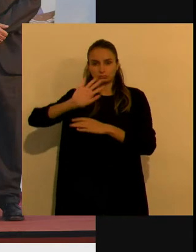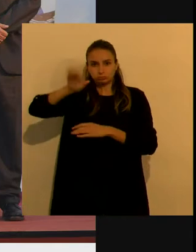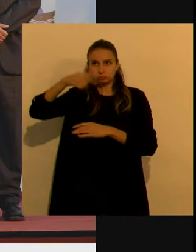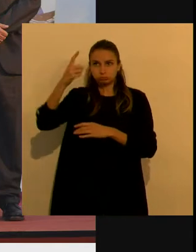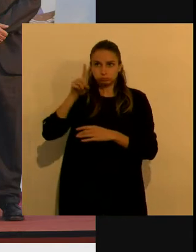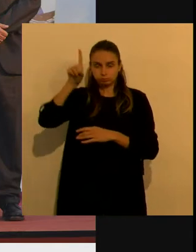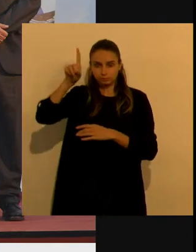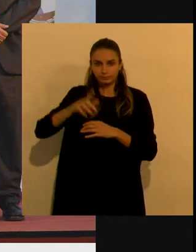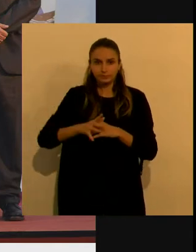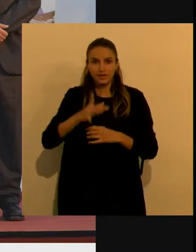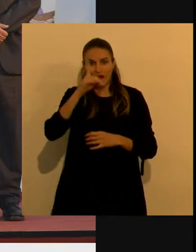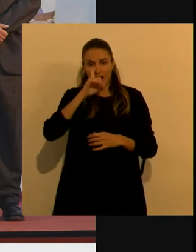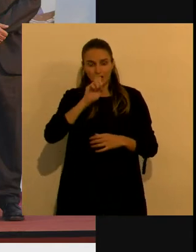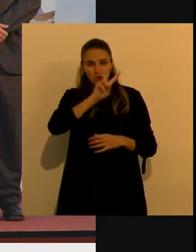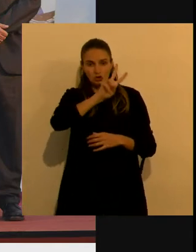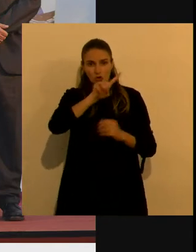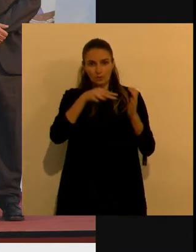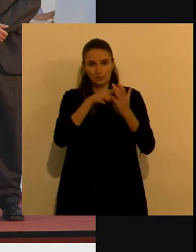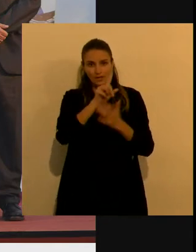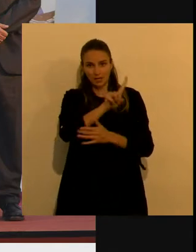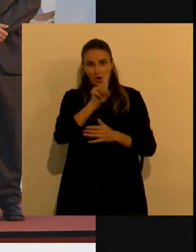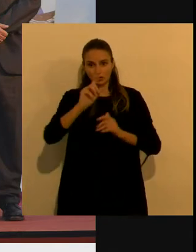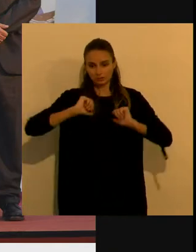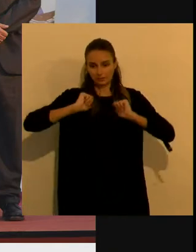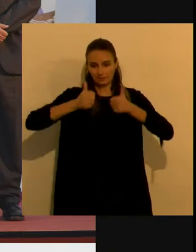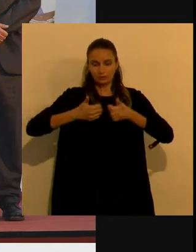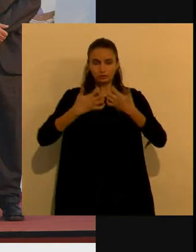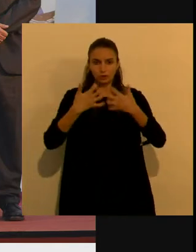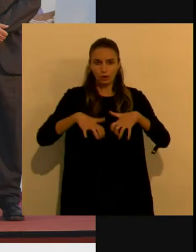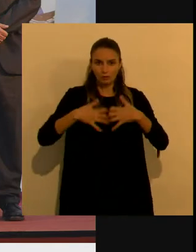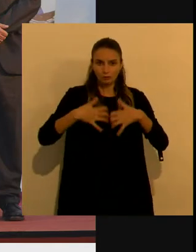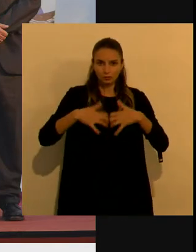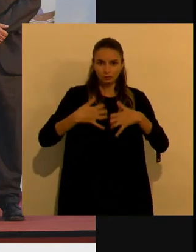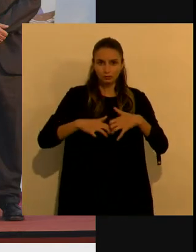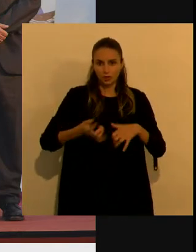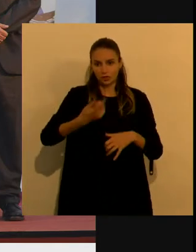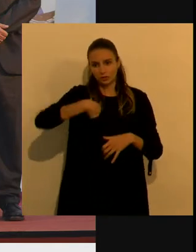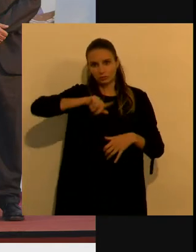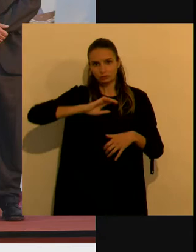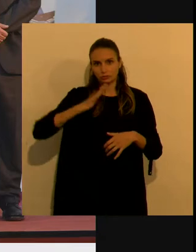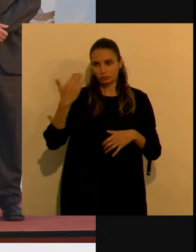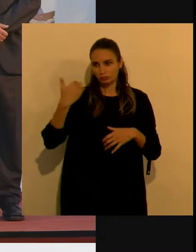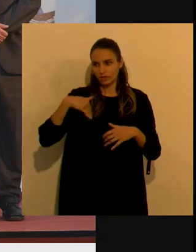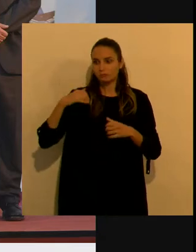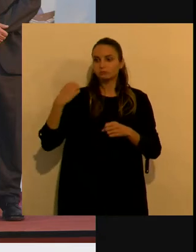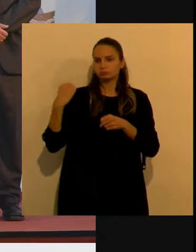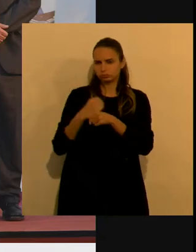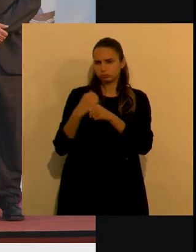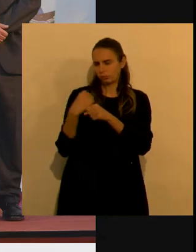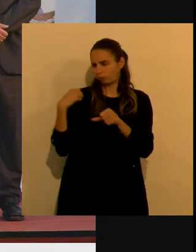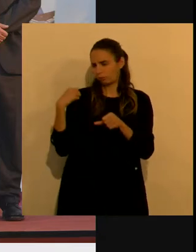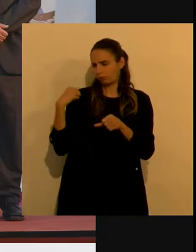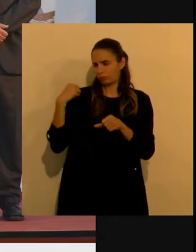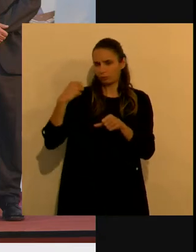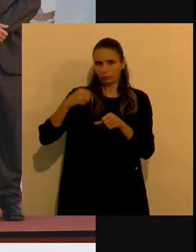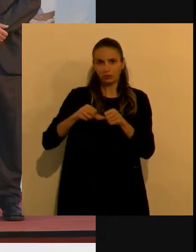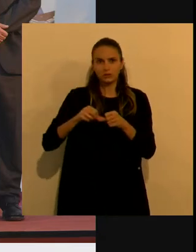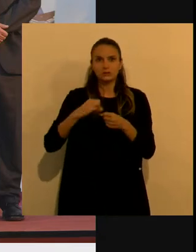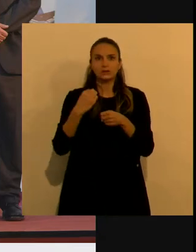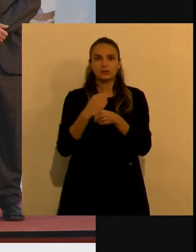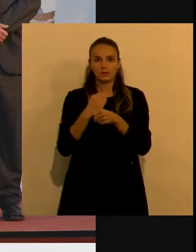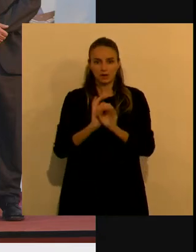2011, y en el que nosotros en el IAC pues llevamos 17 años trabajando, o sea, llevamos mucho tiempo trabajando en